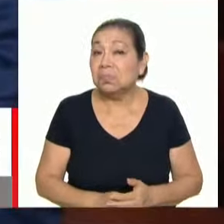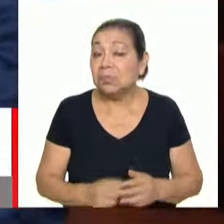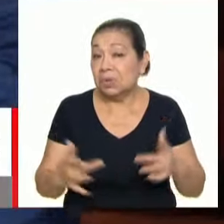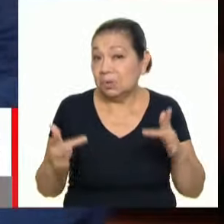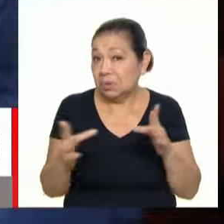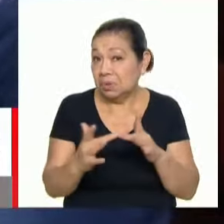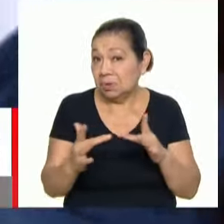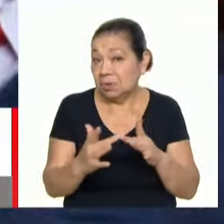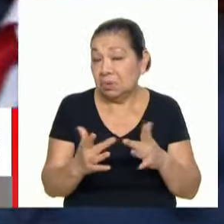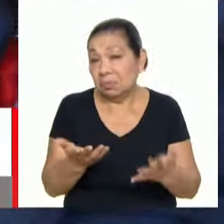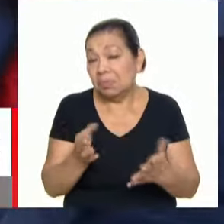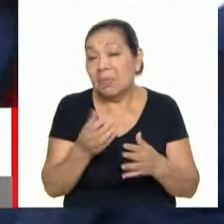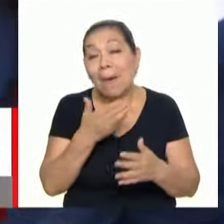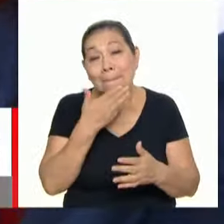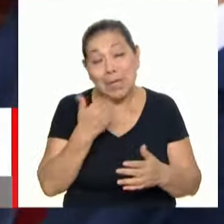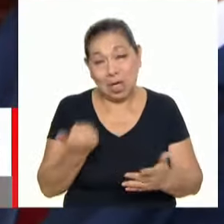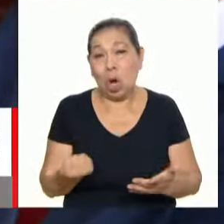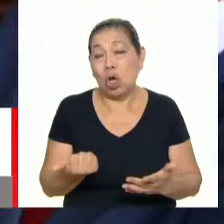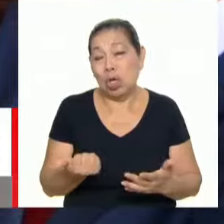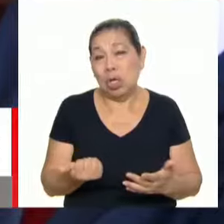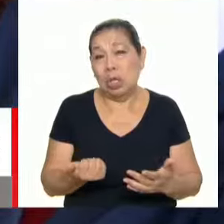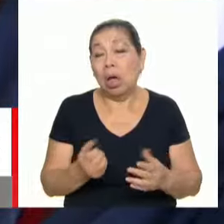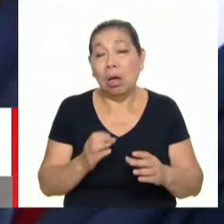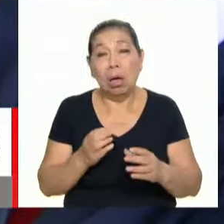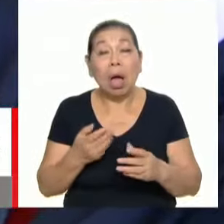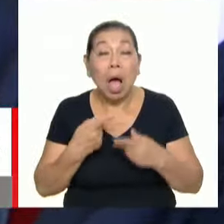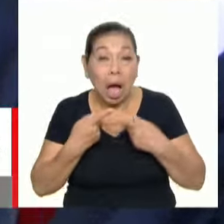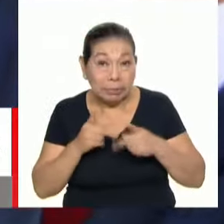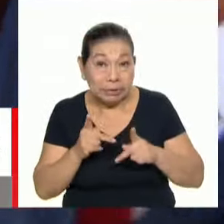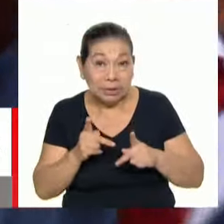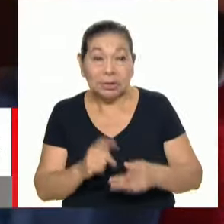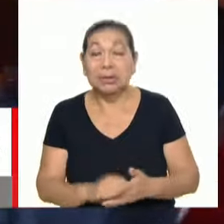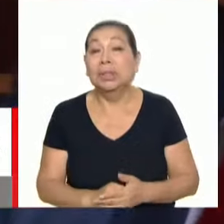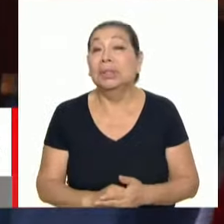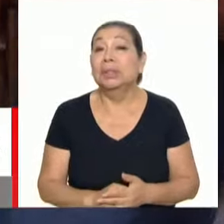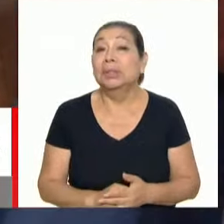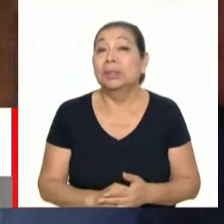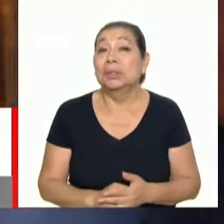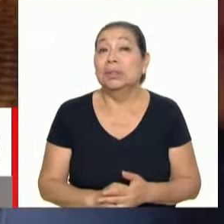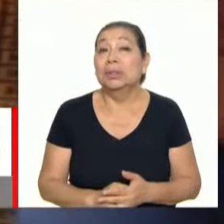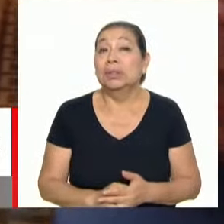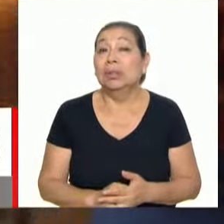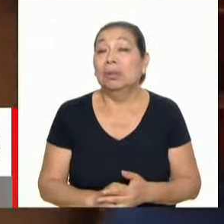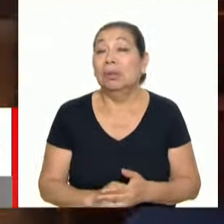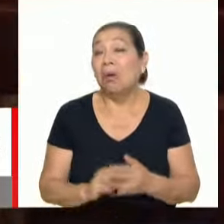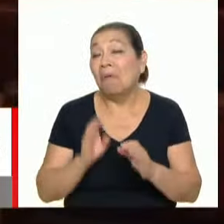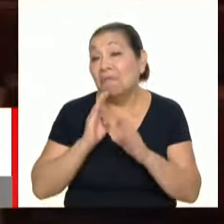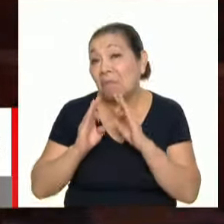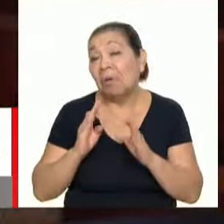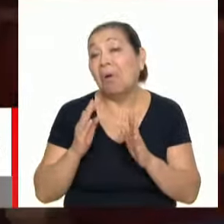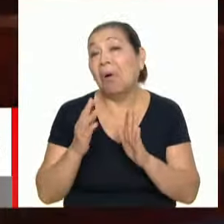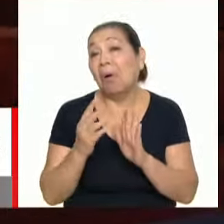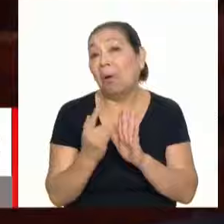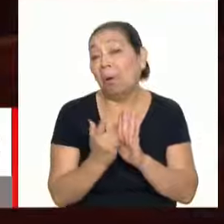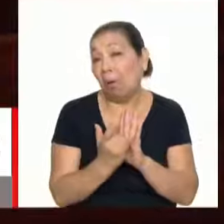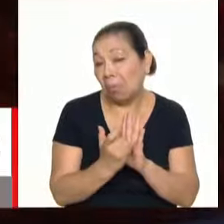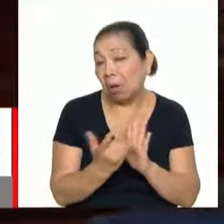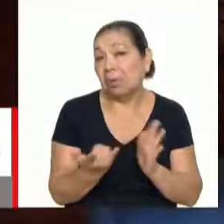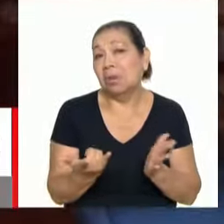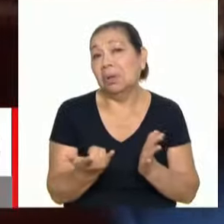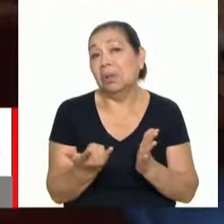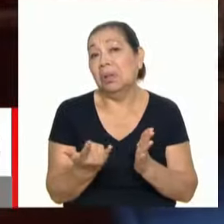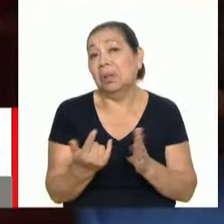redes sociales, que creo que es la mejor forma de comunicar de la municipalidad, en el Facebook, Instagram, de